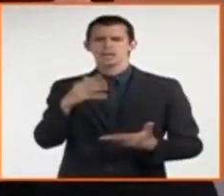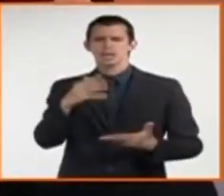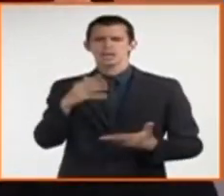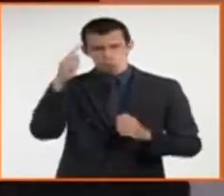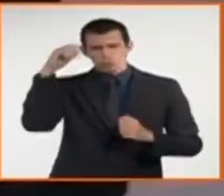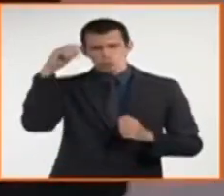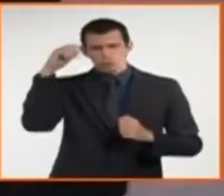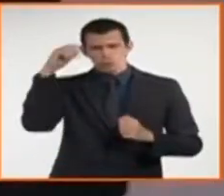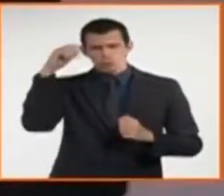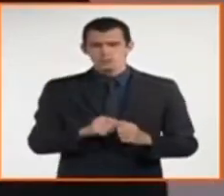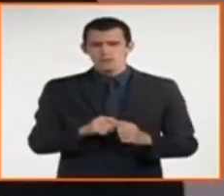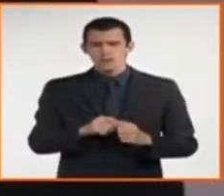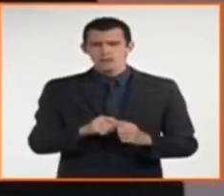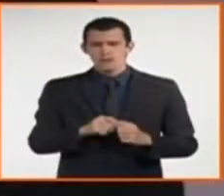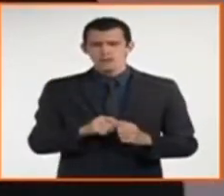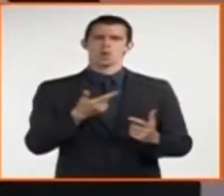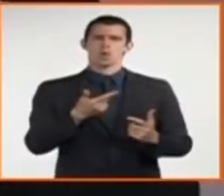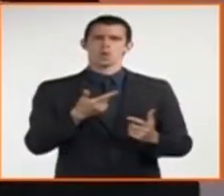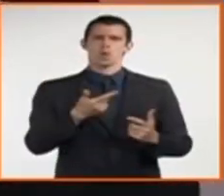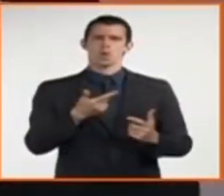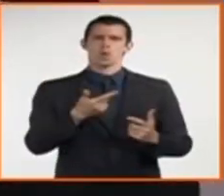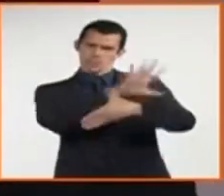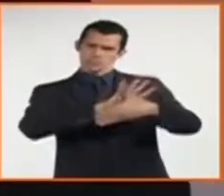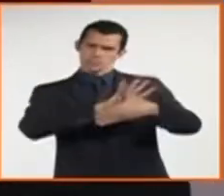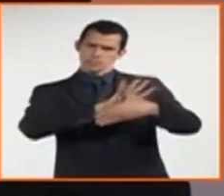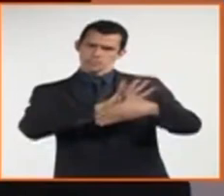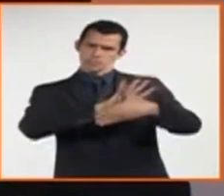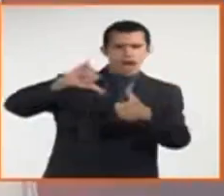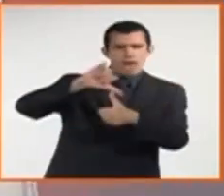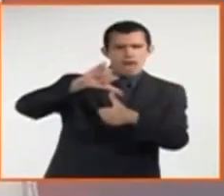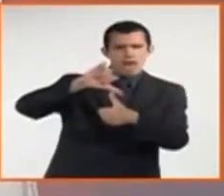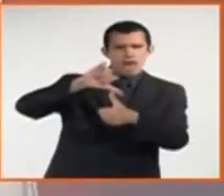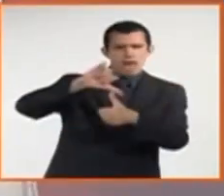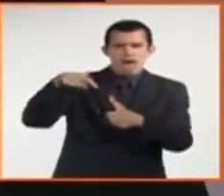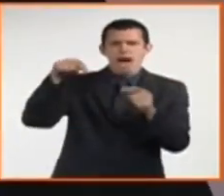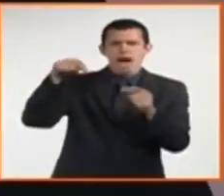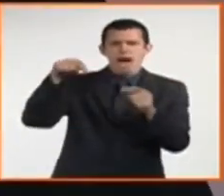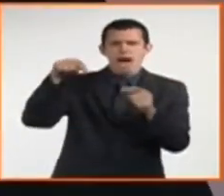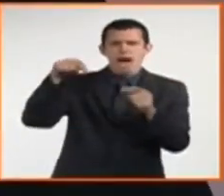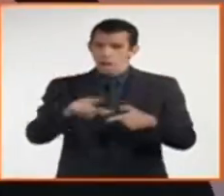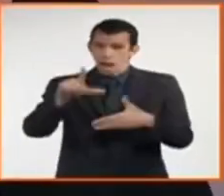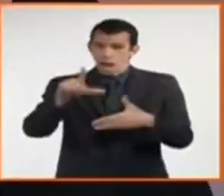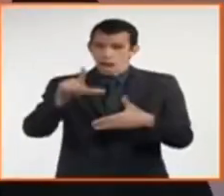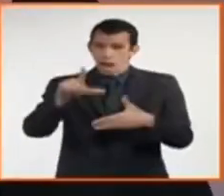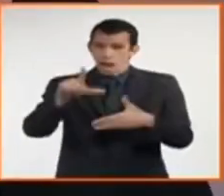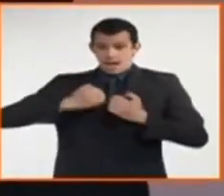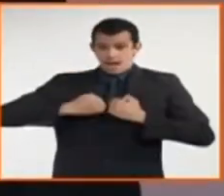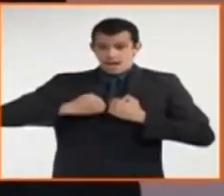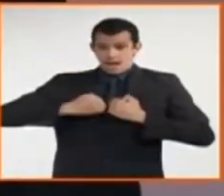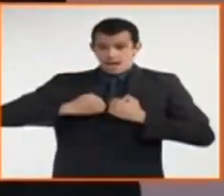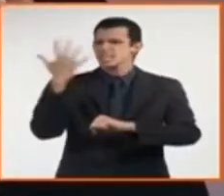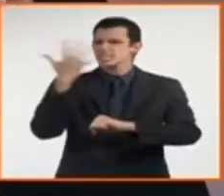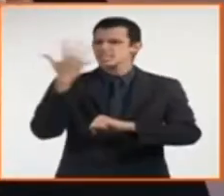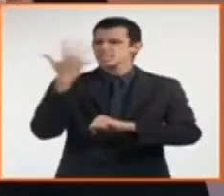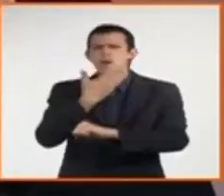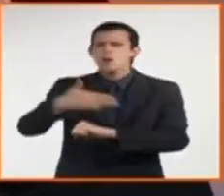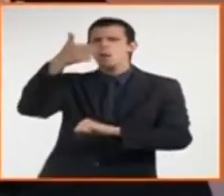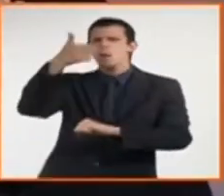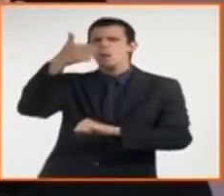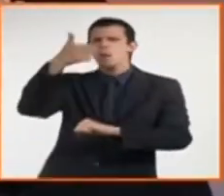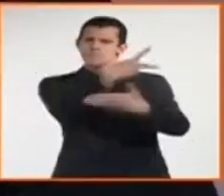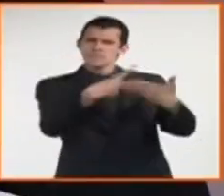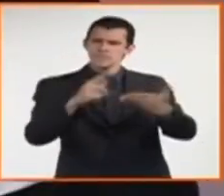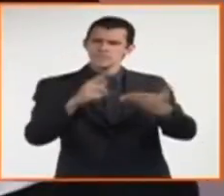la gente no sabe nada de cultura latinoamericana y caribeña digamos que es la tarea que tengo hoy desde la casa de las américas tratar de ayudarles